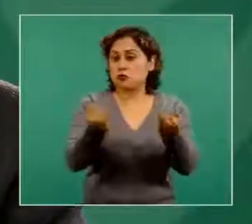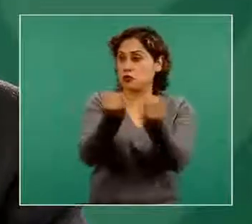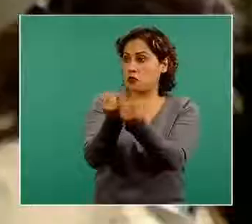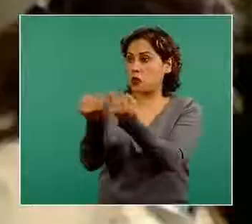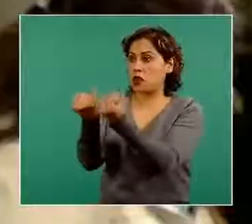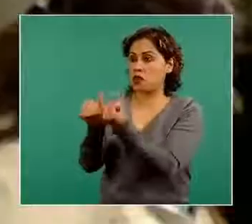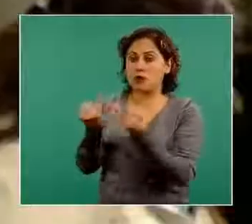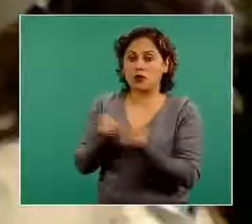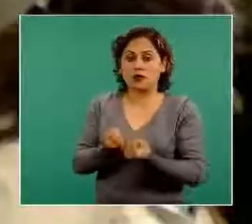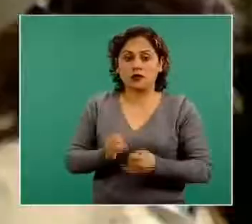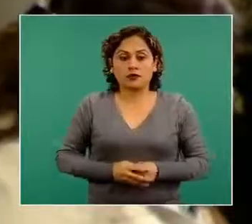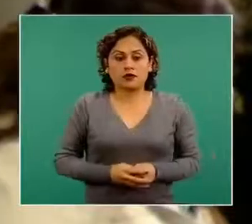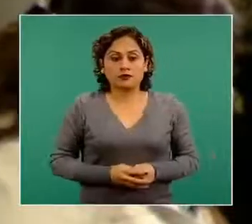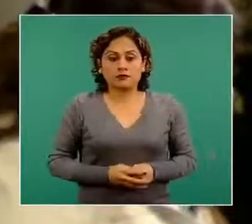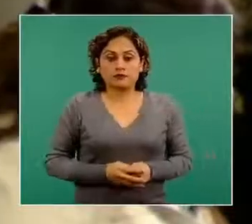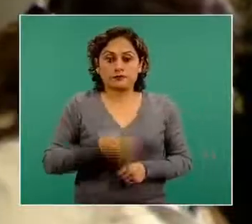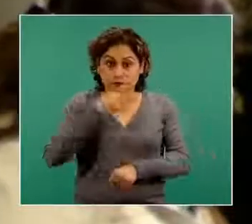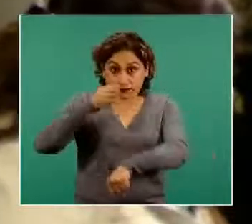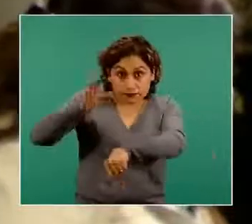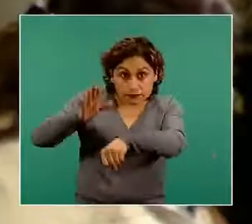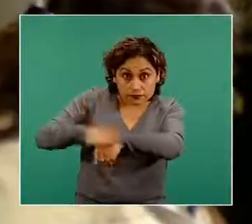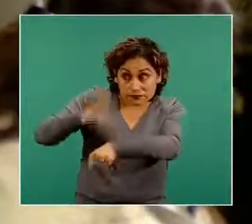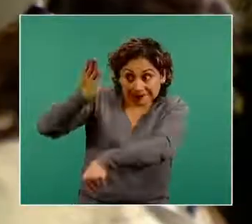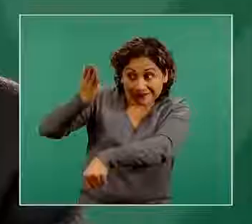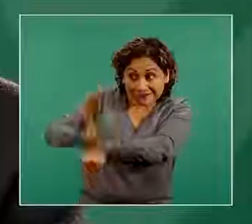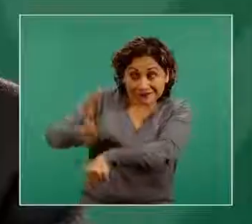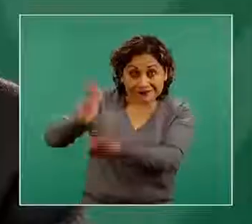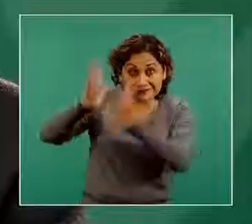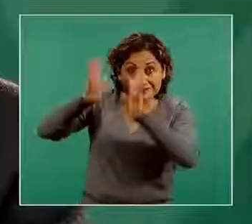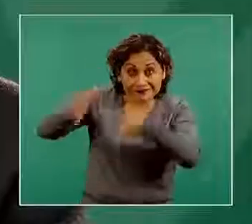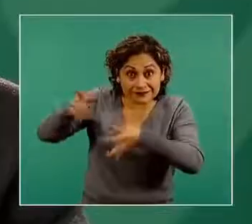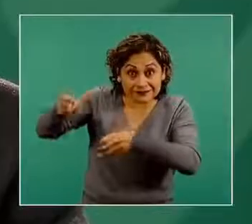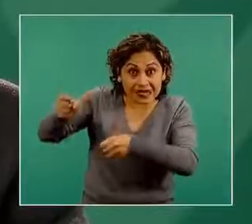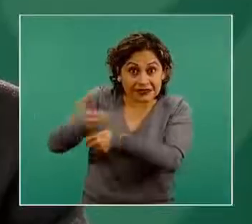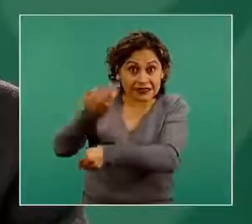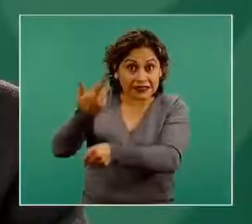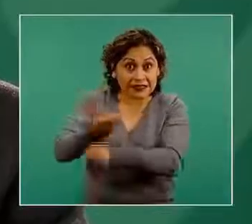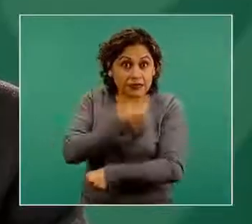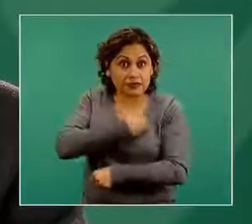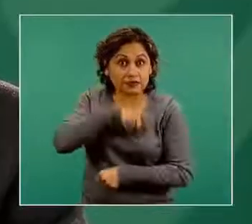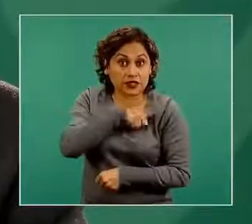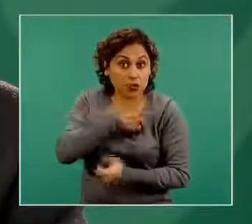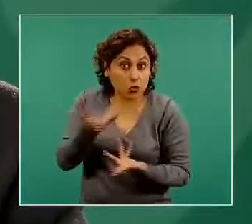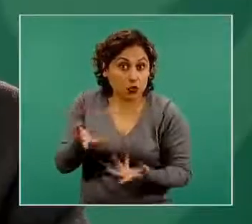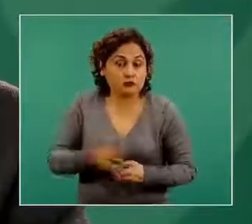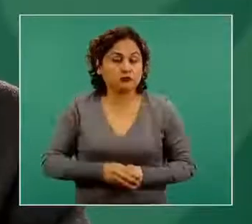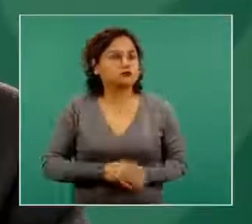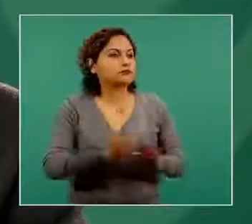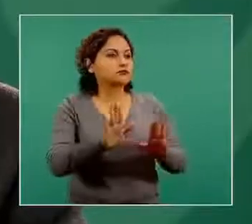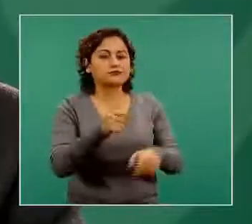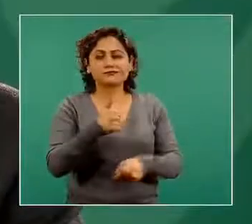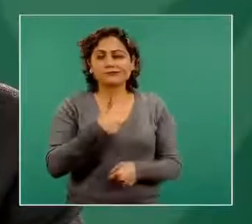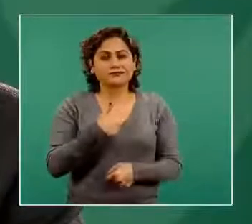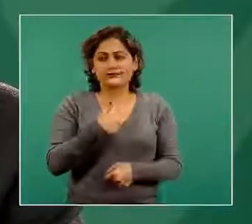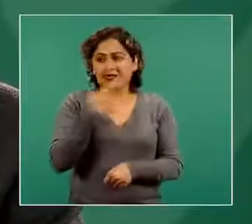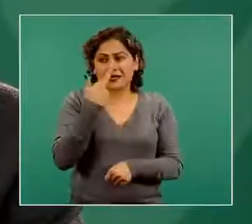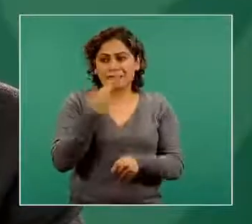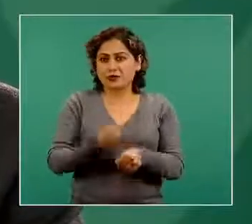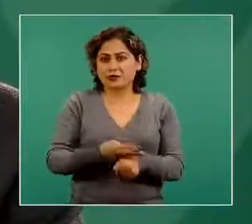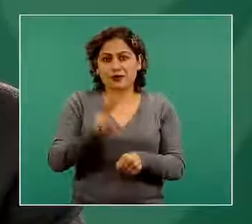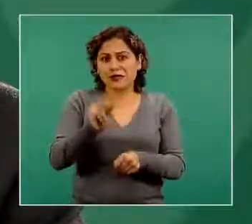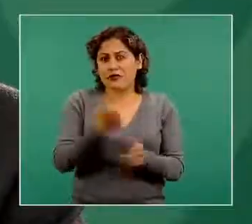federativa. ¿Ni un llamado de atención para los secretarios de salud? No me corresponde, insisto, yo no me pronuncio sobre política y menos sobre